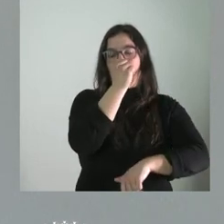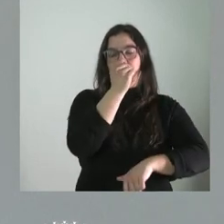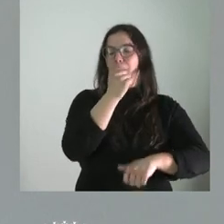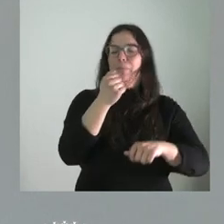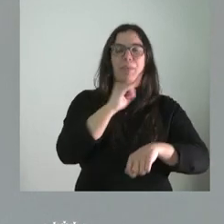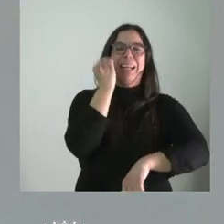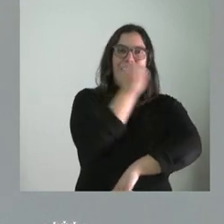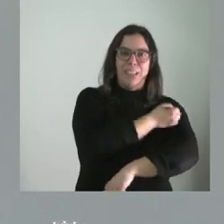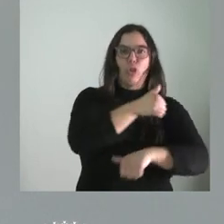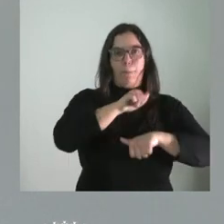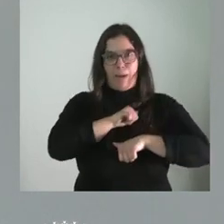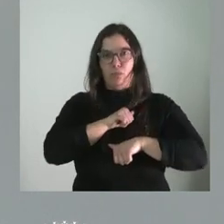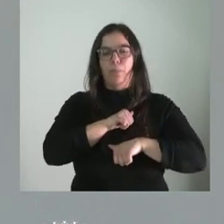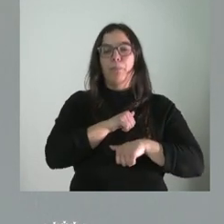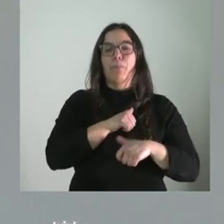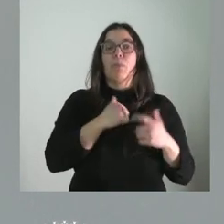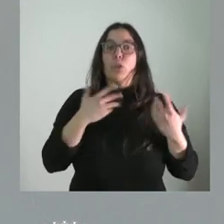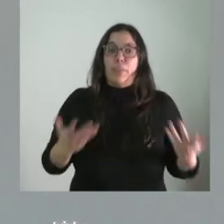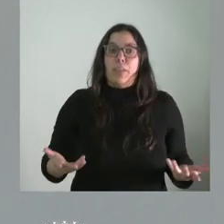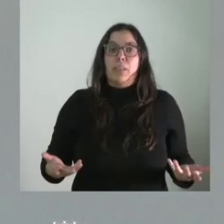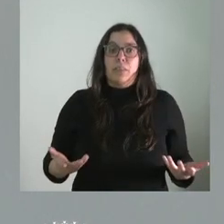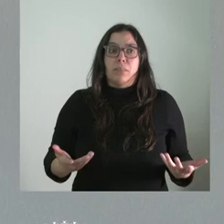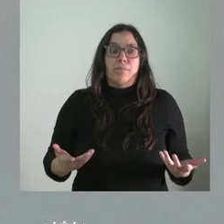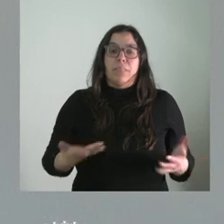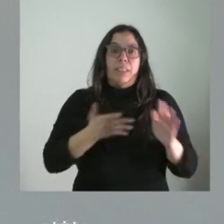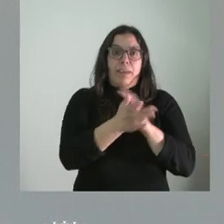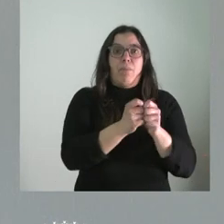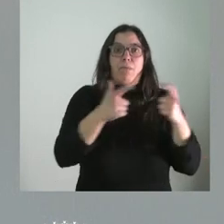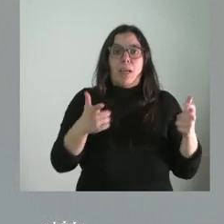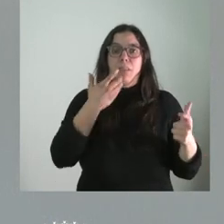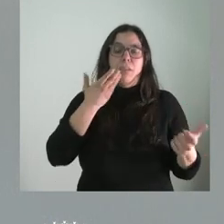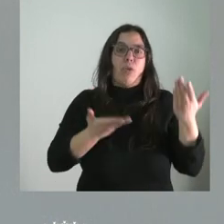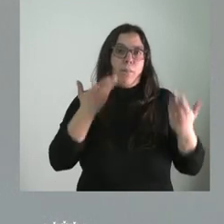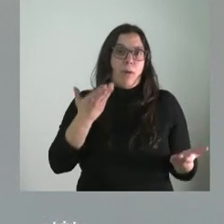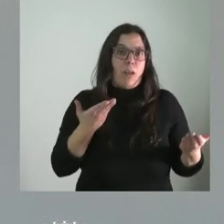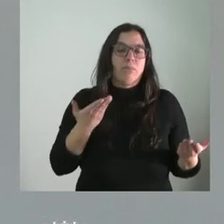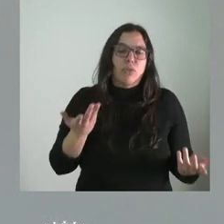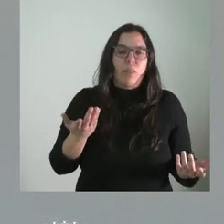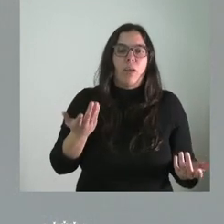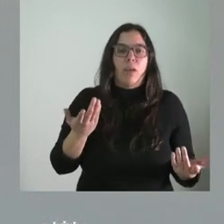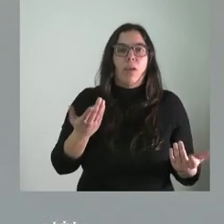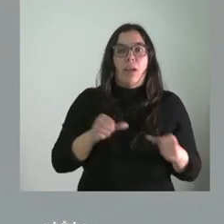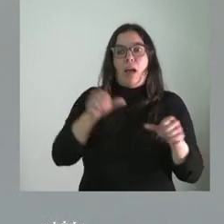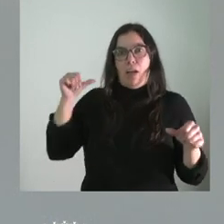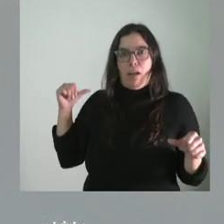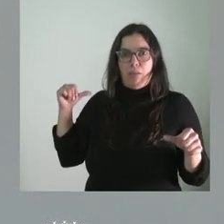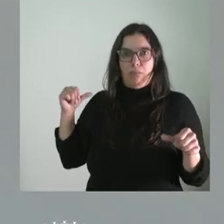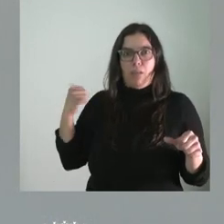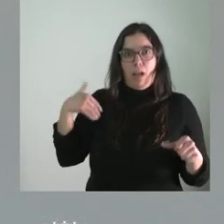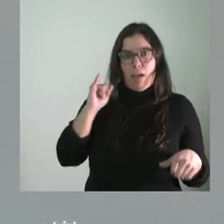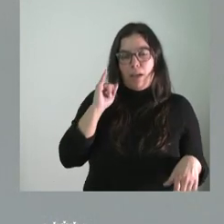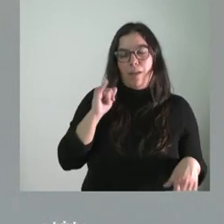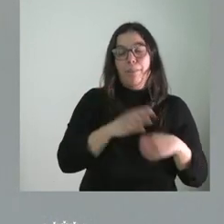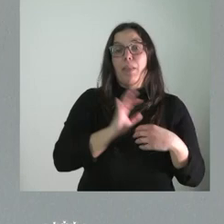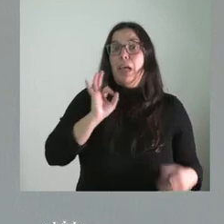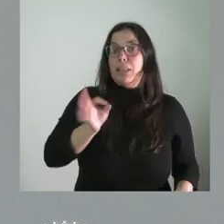el registro de paro registrado y son Pues un incremento en el nivel de desempleo que se une a lo que ya teníamos Es verdad